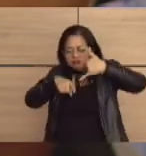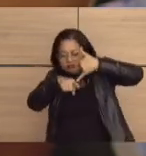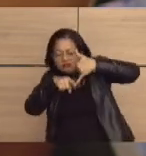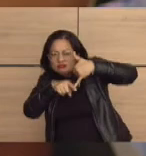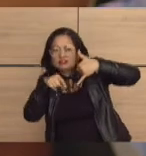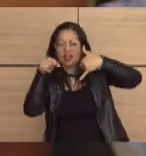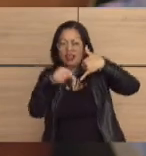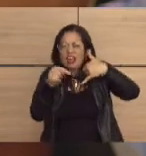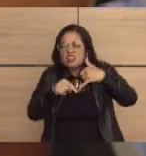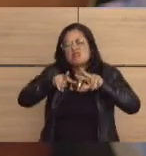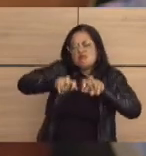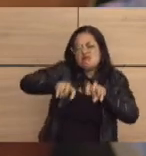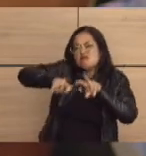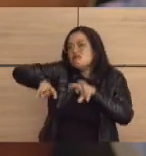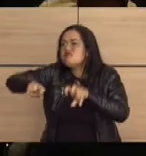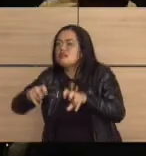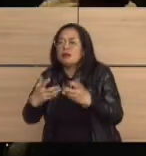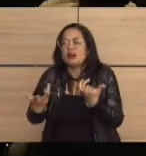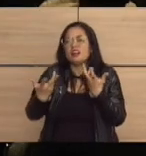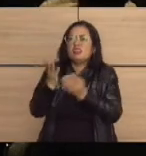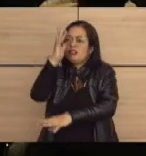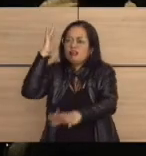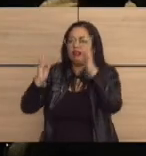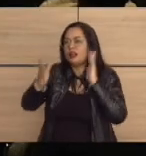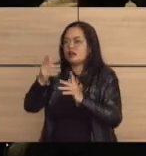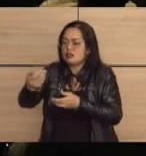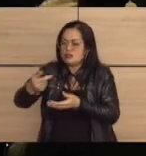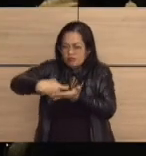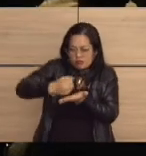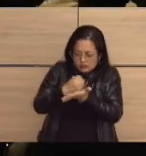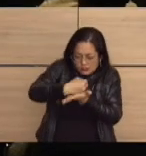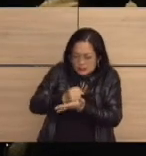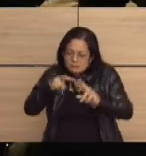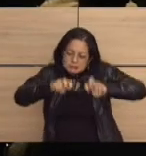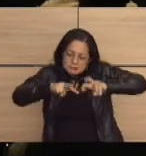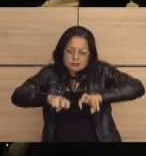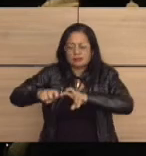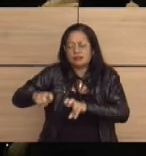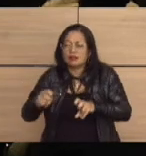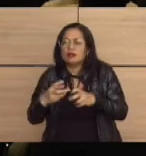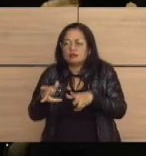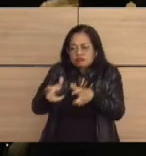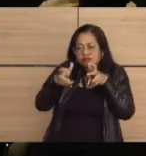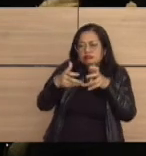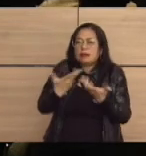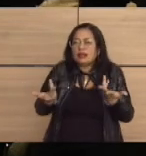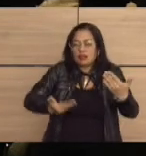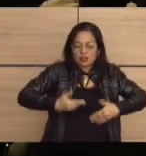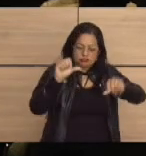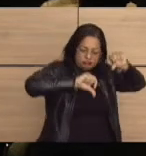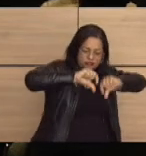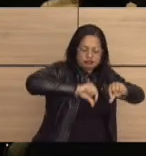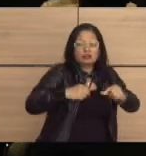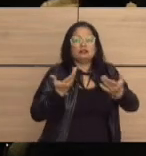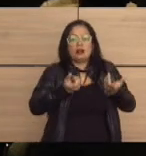plantas y las virtudes de las plantas de la selva, para patentarlas y convertirlas en propiedad privada de los laboratorios, sino porque en el